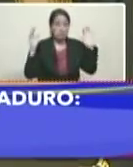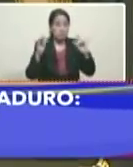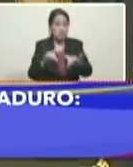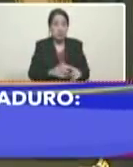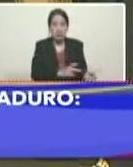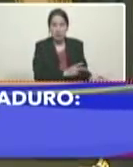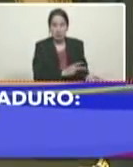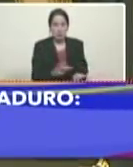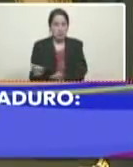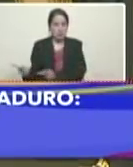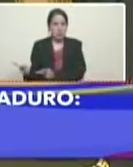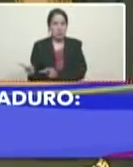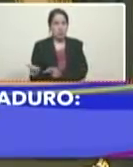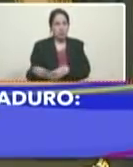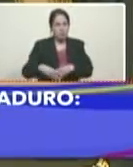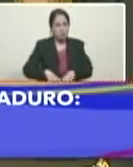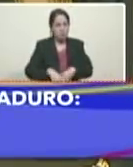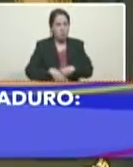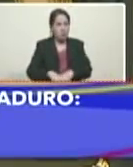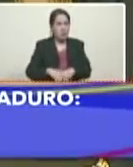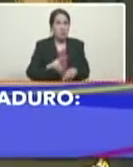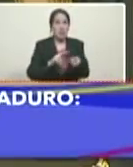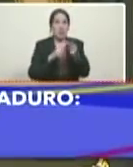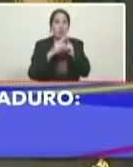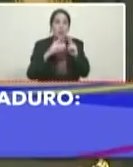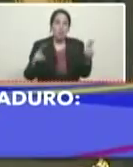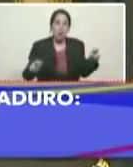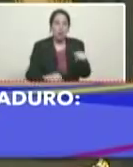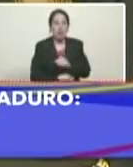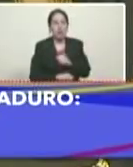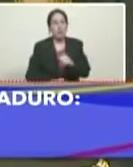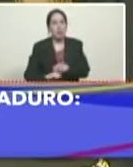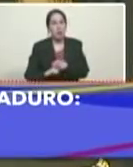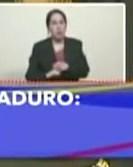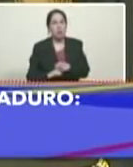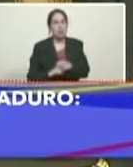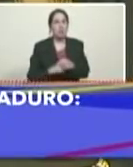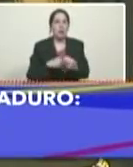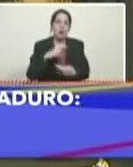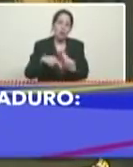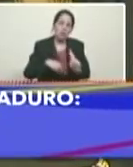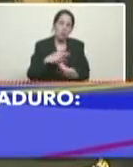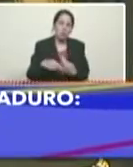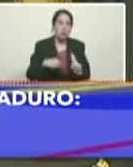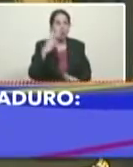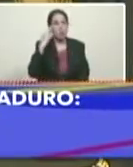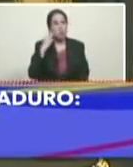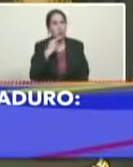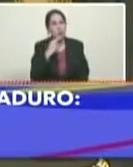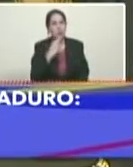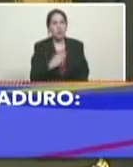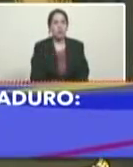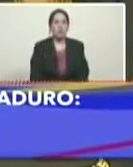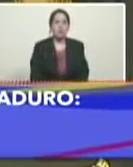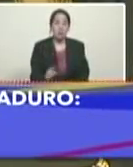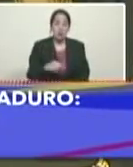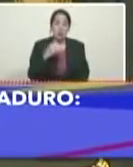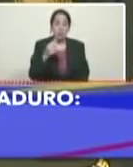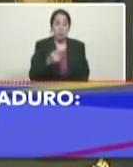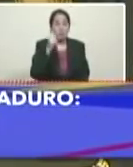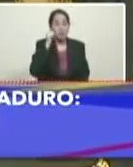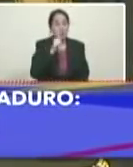caracas con su gran movilización de paz de apoyo de respaldo a la revolución bolivariana muy bien mañana sábado